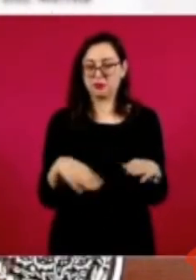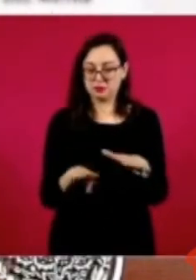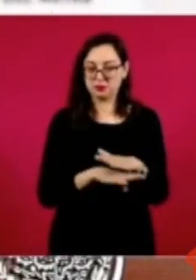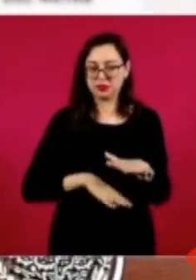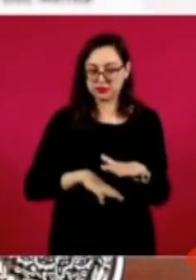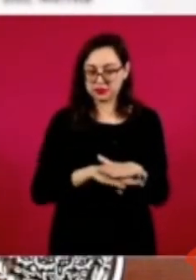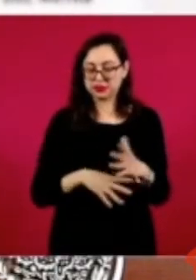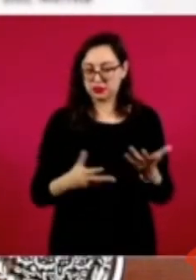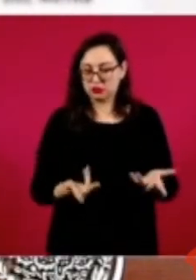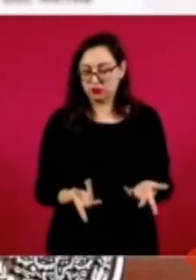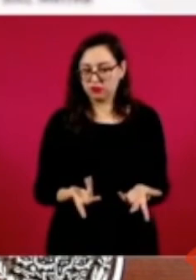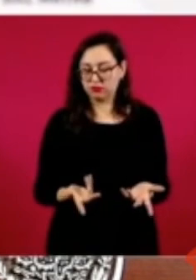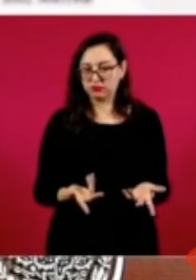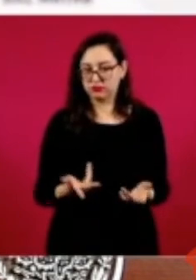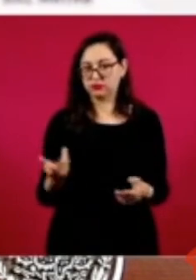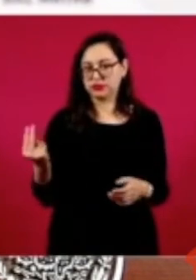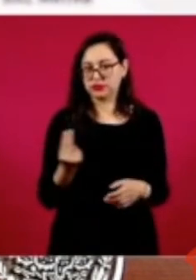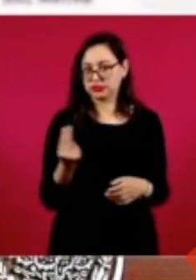resolver sobre